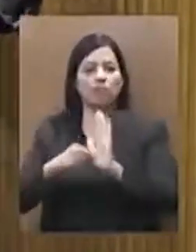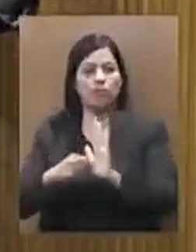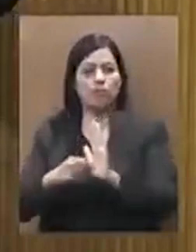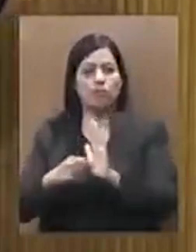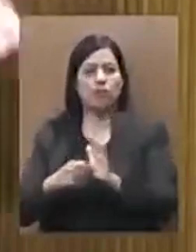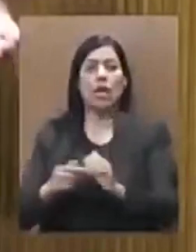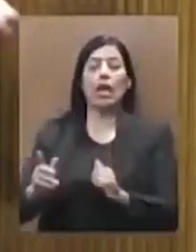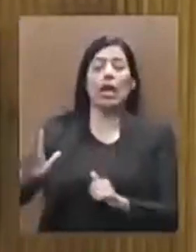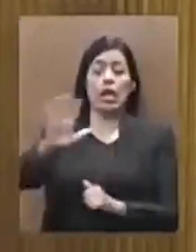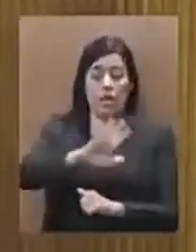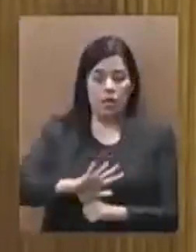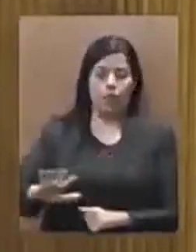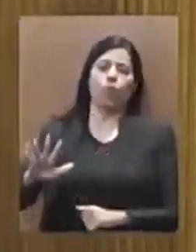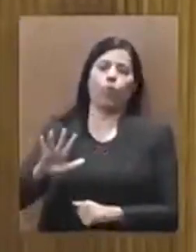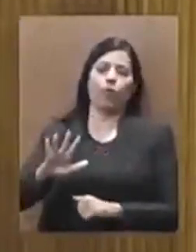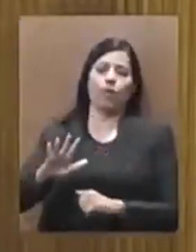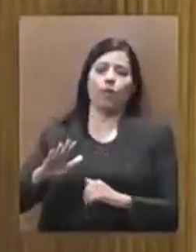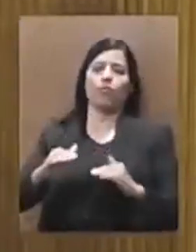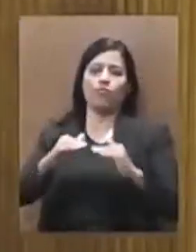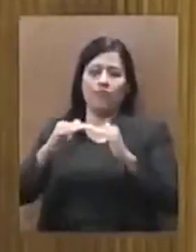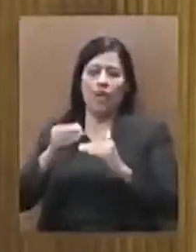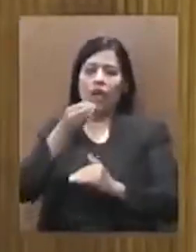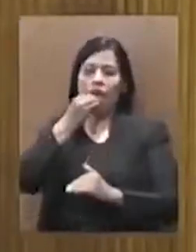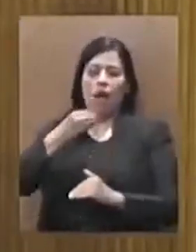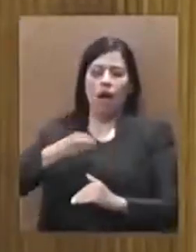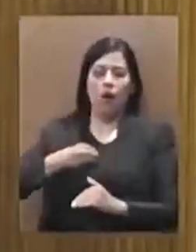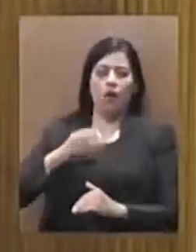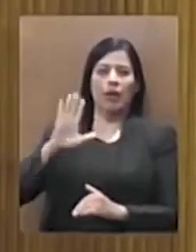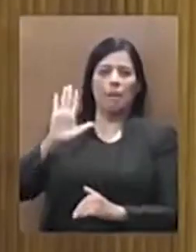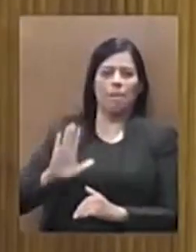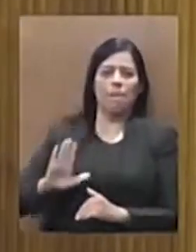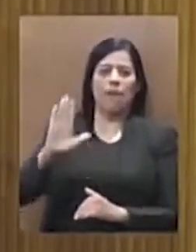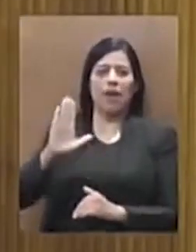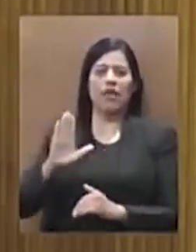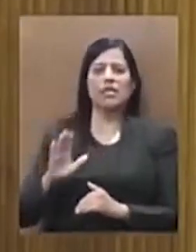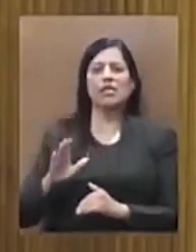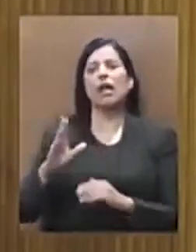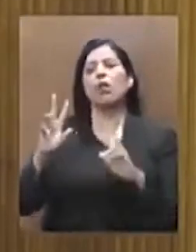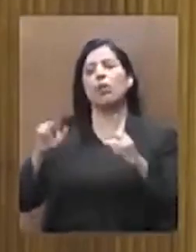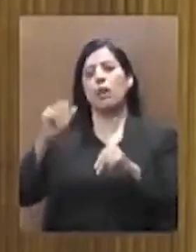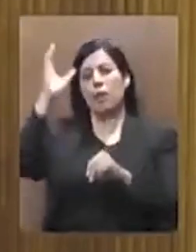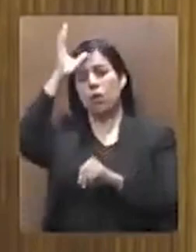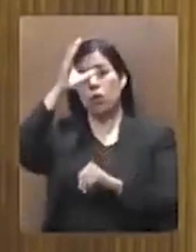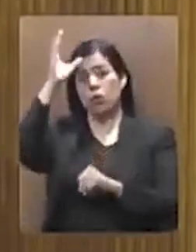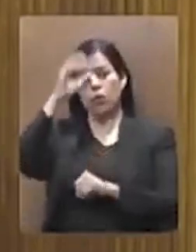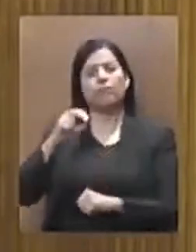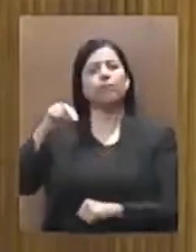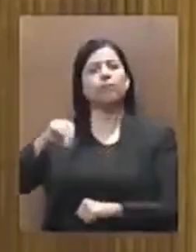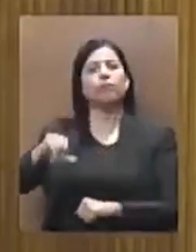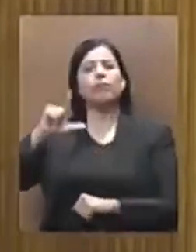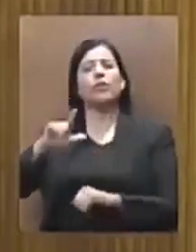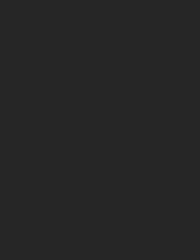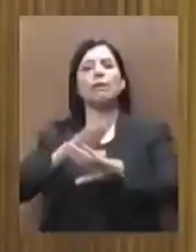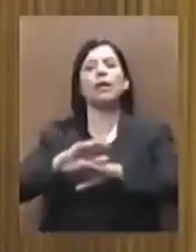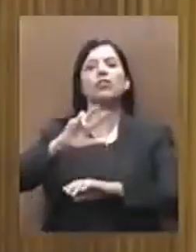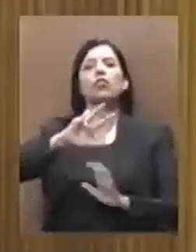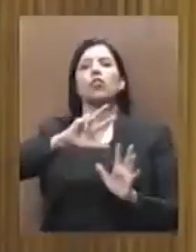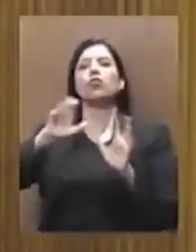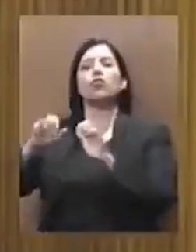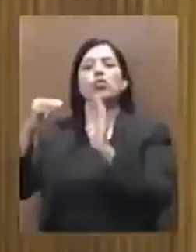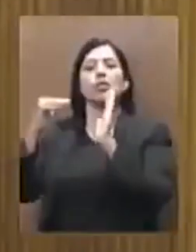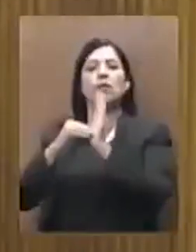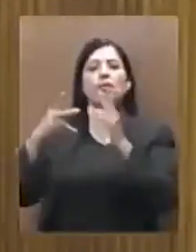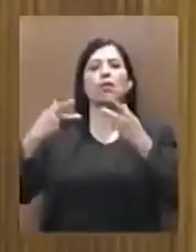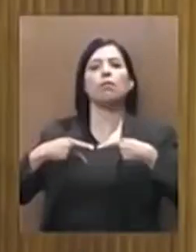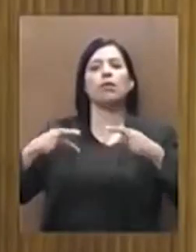el público aunque se considere como un tema cultural en Nuevo León hay más de ochocientas mil personas